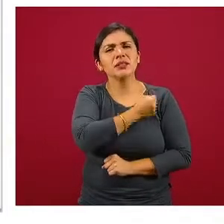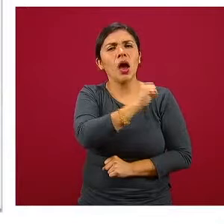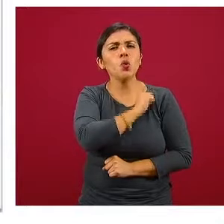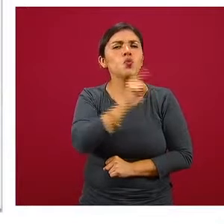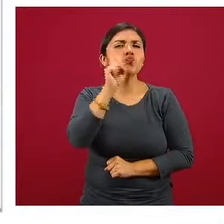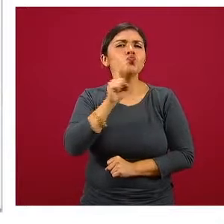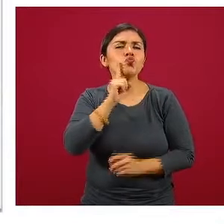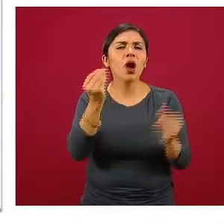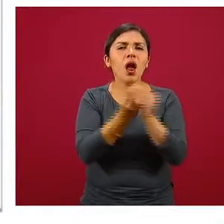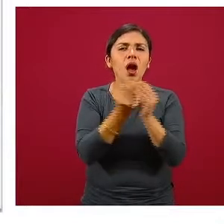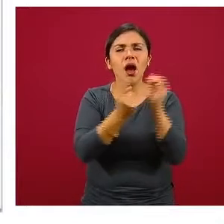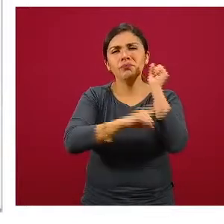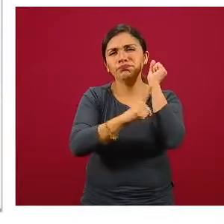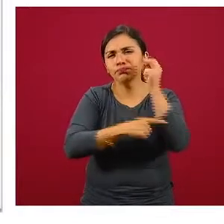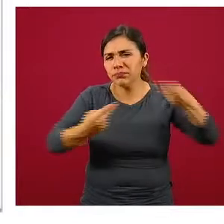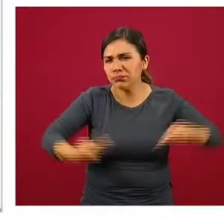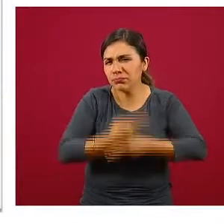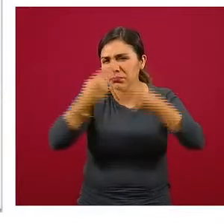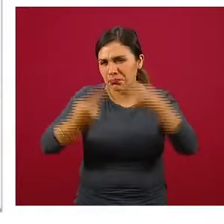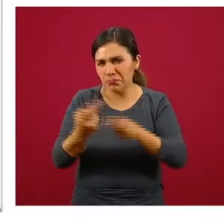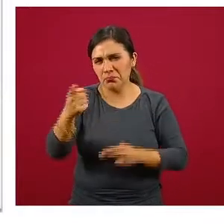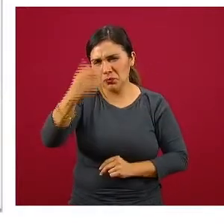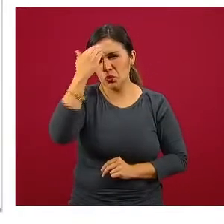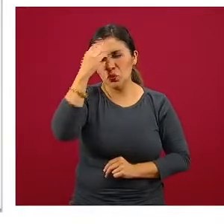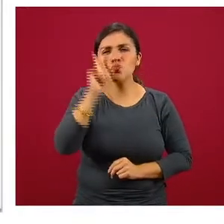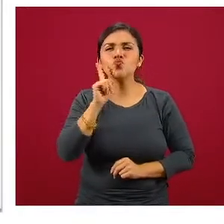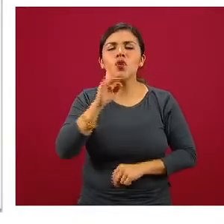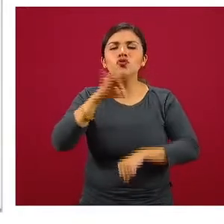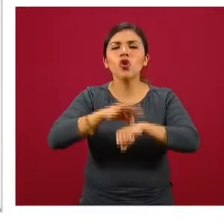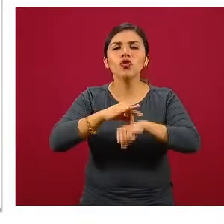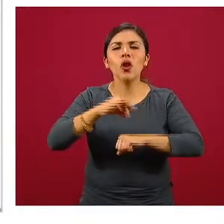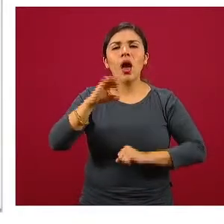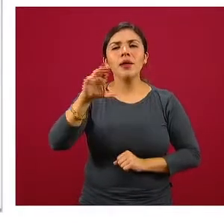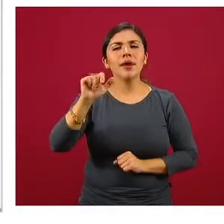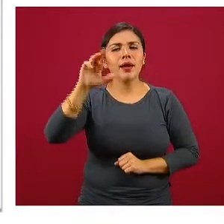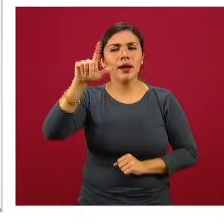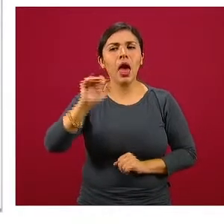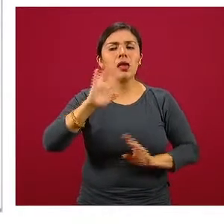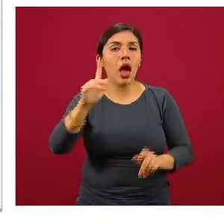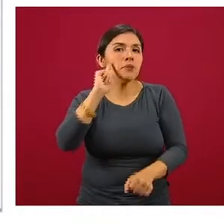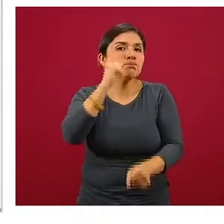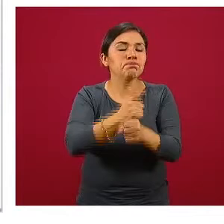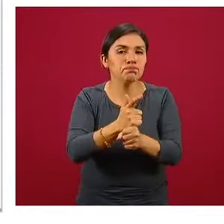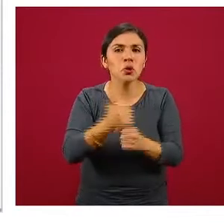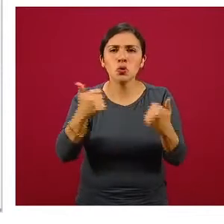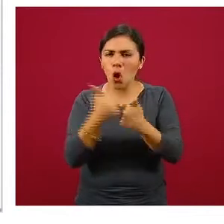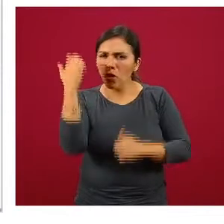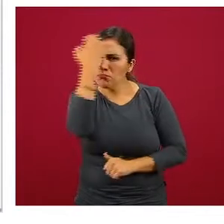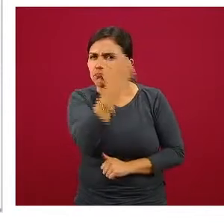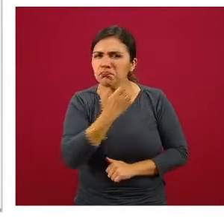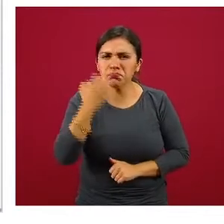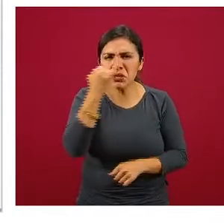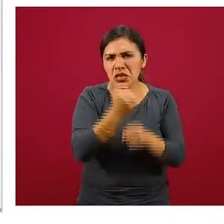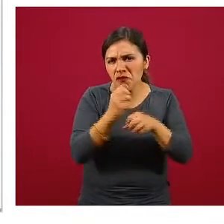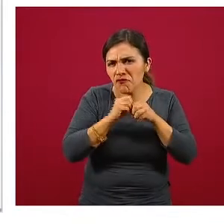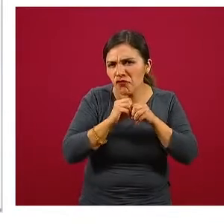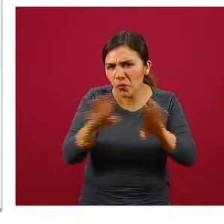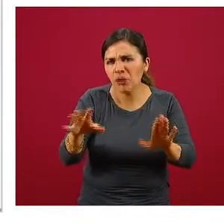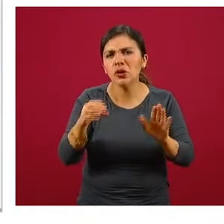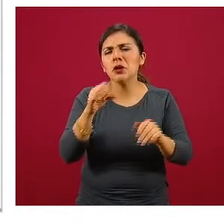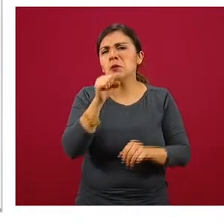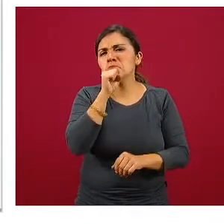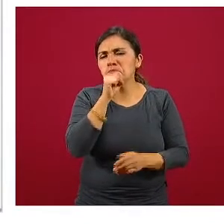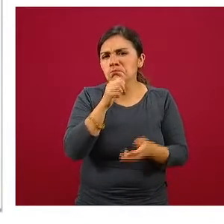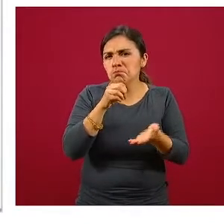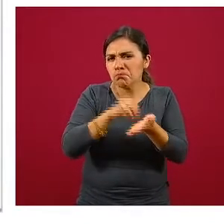su directora general, que ya conocen, la doctora Carla Berdichevsky, se ha dado cuenta con el análisis de información y el